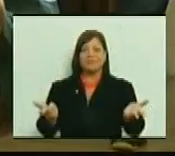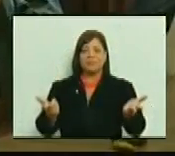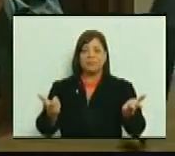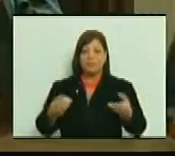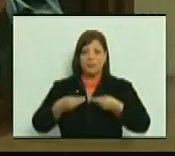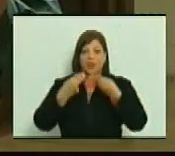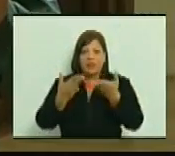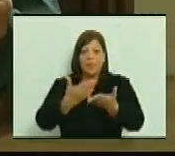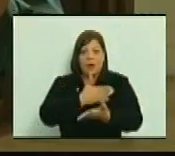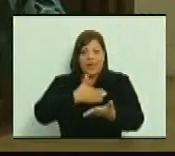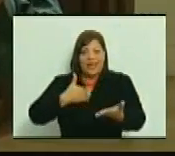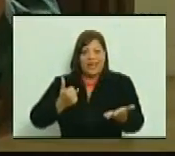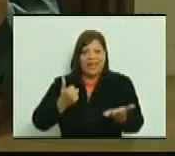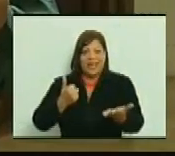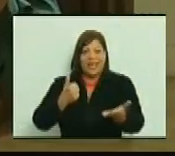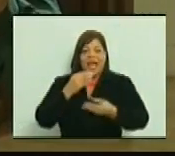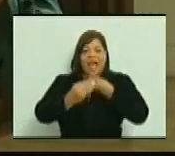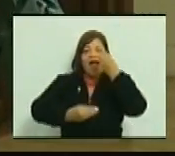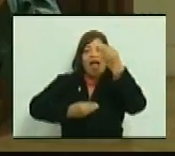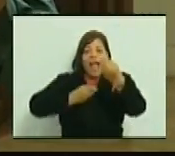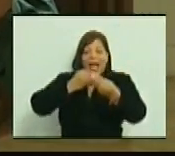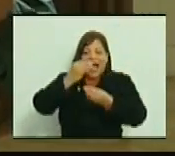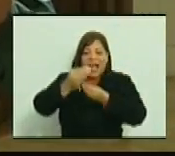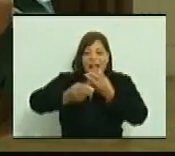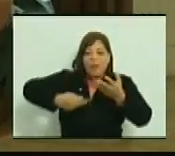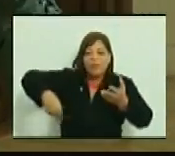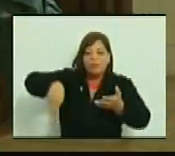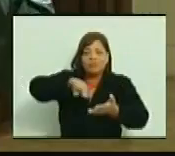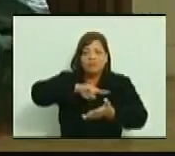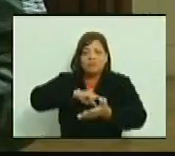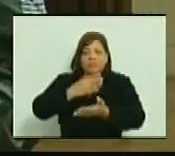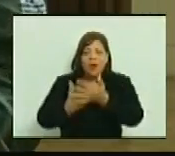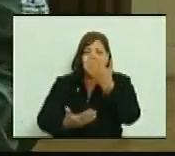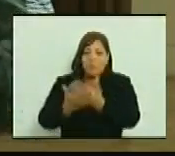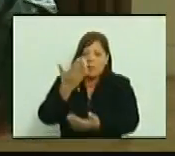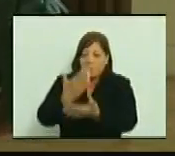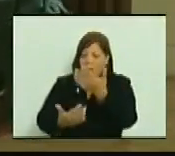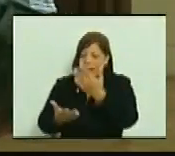Démosle lo que él quería, que hagamos y machuquémosle la mano al que tenga que